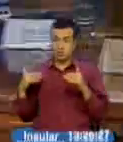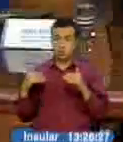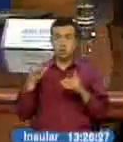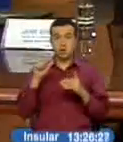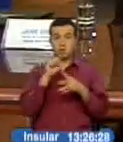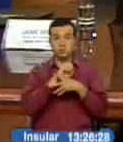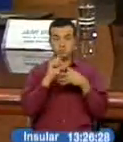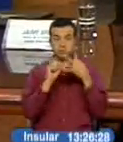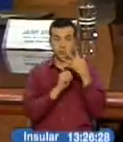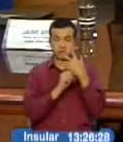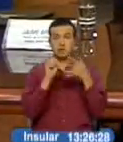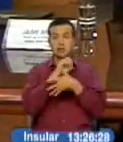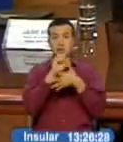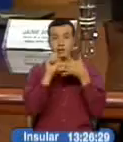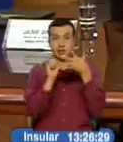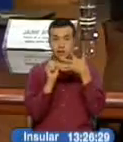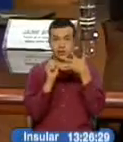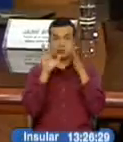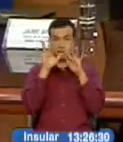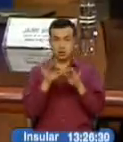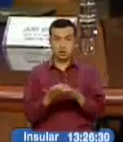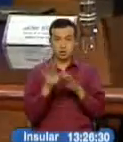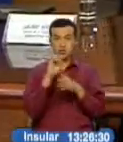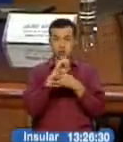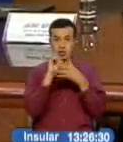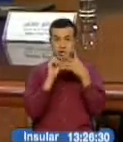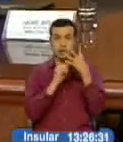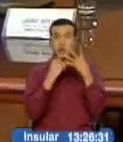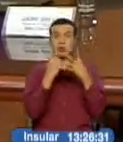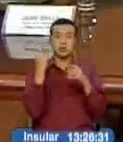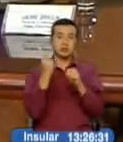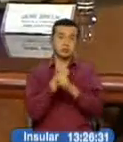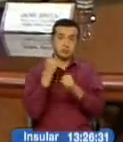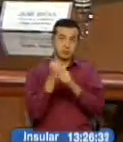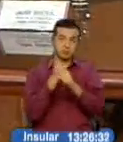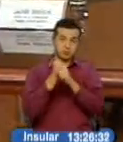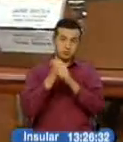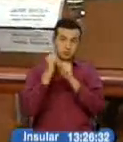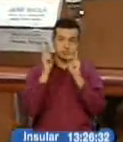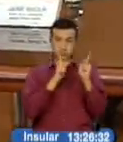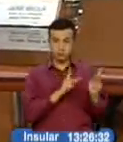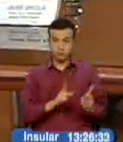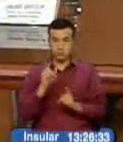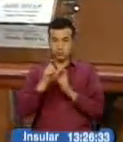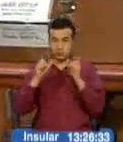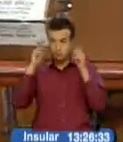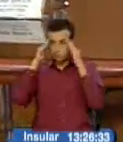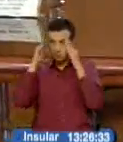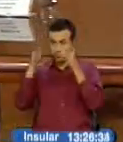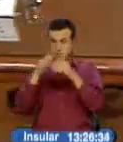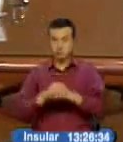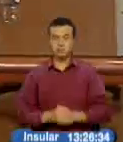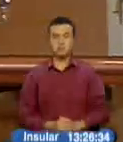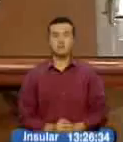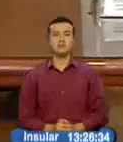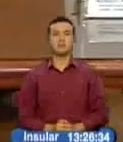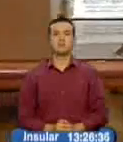Barrera, secretario de la CENESID, manifestó que se está trabajando en un plan para atender a esta población estudiantil.